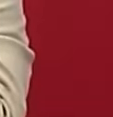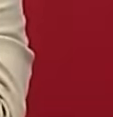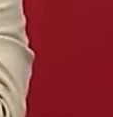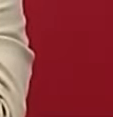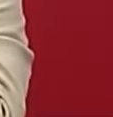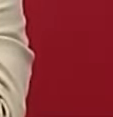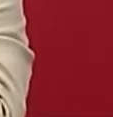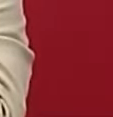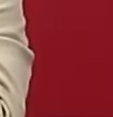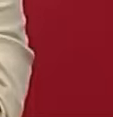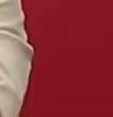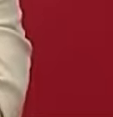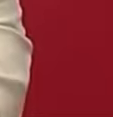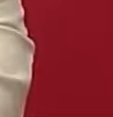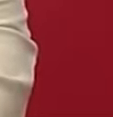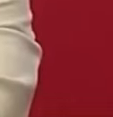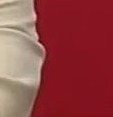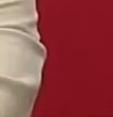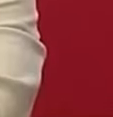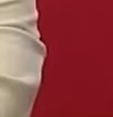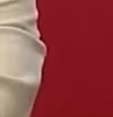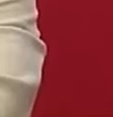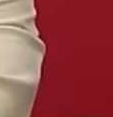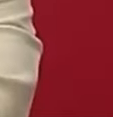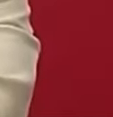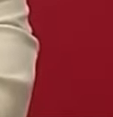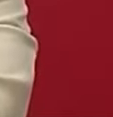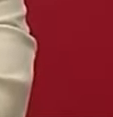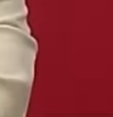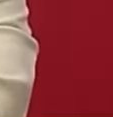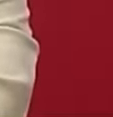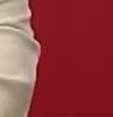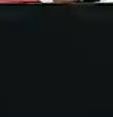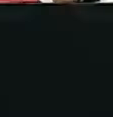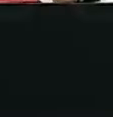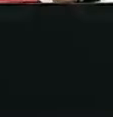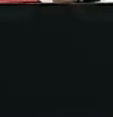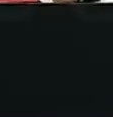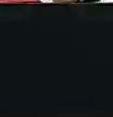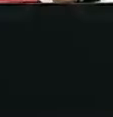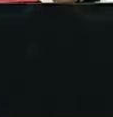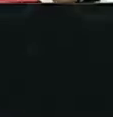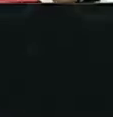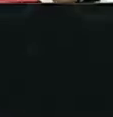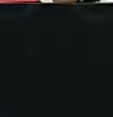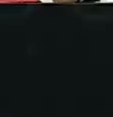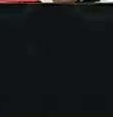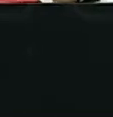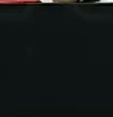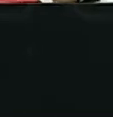Seguridad al lado de Patricia Bullrich, que ella era ministra de Seguridad de Nación, cargo que hoy ocupa. Me